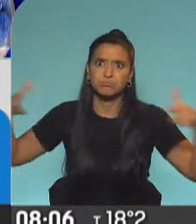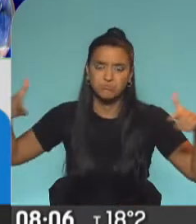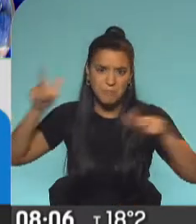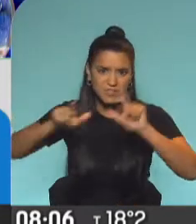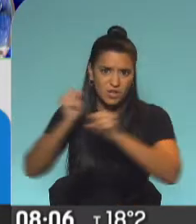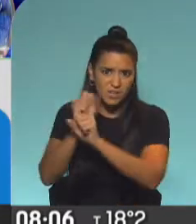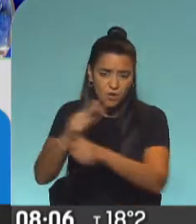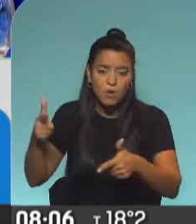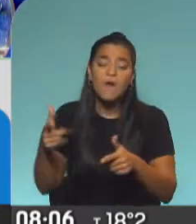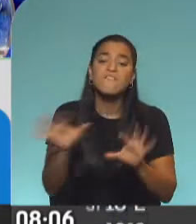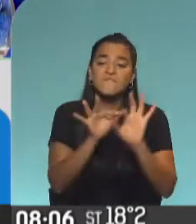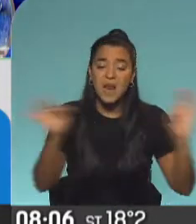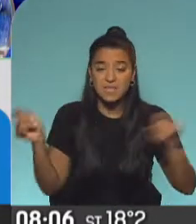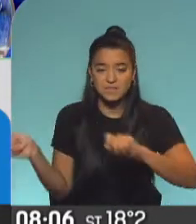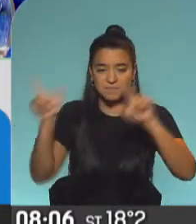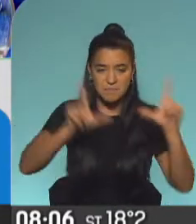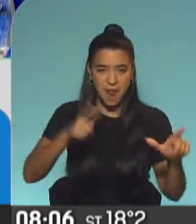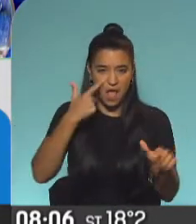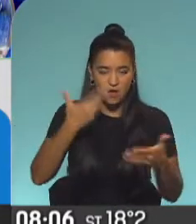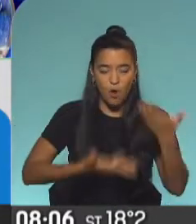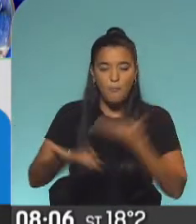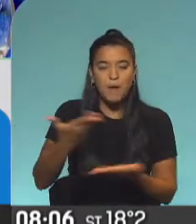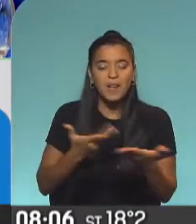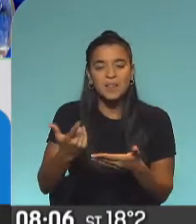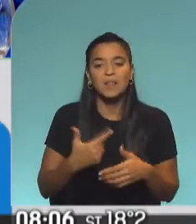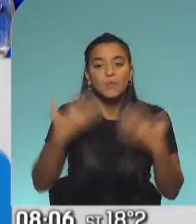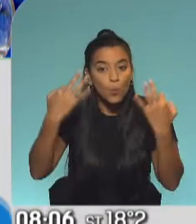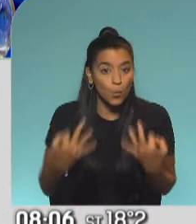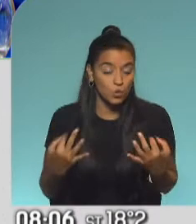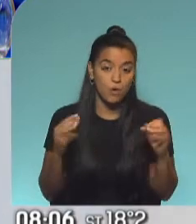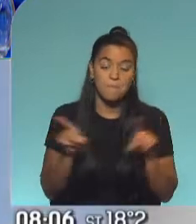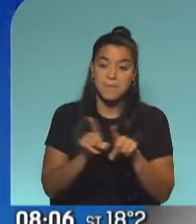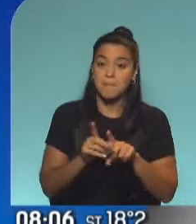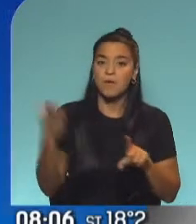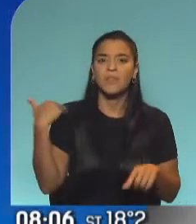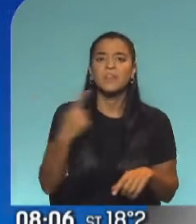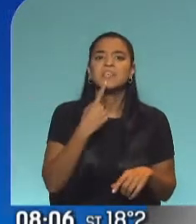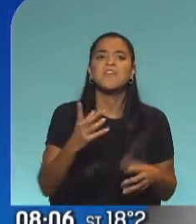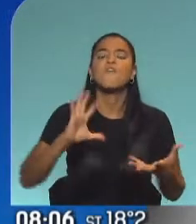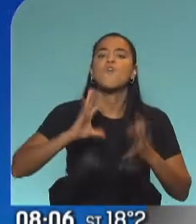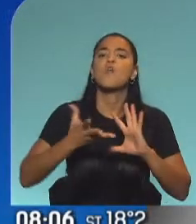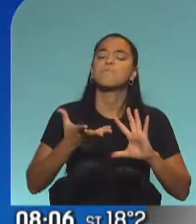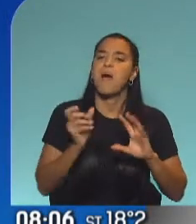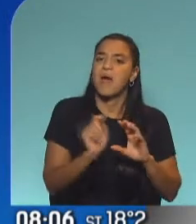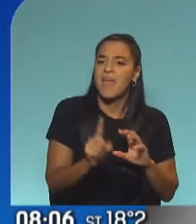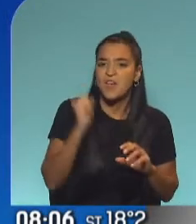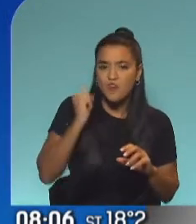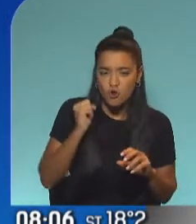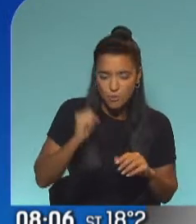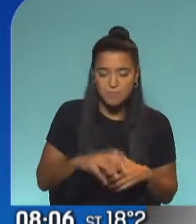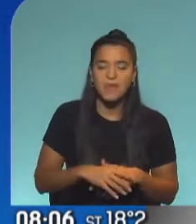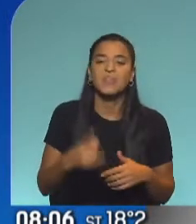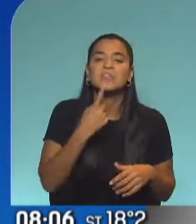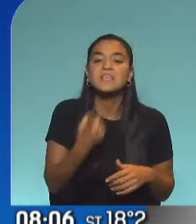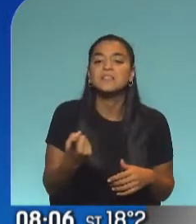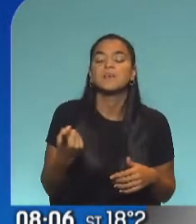una frase que la tenemos para compartir, en la que justamente, tal como decías, reivindica el modelo, ahí la vamos a mostrar. Y lo que dice